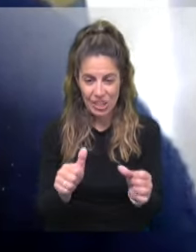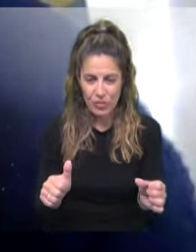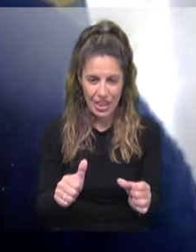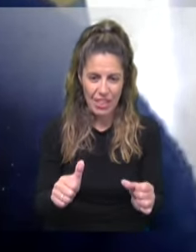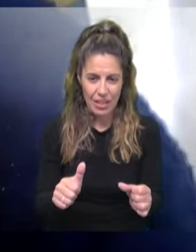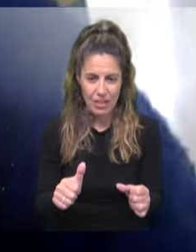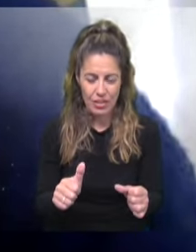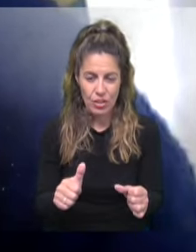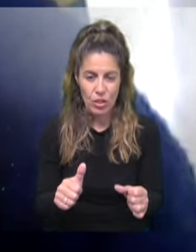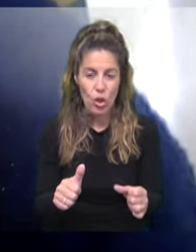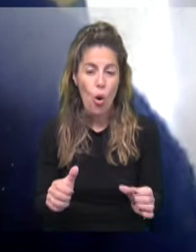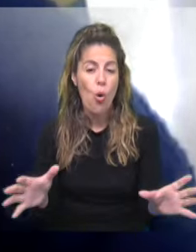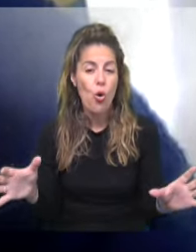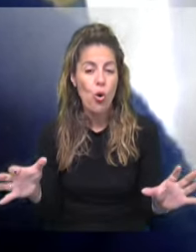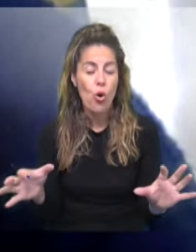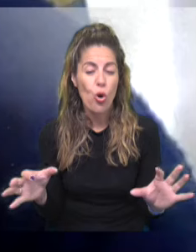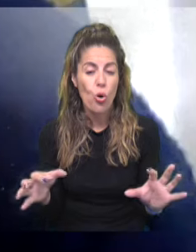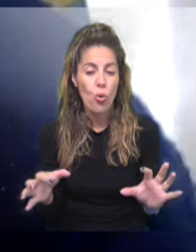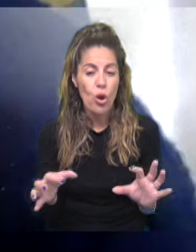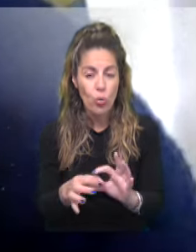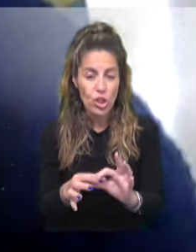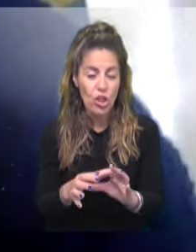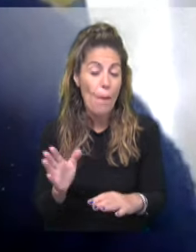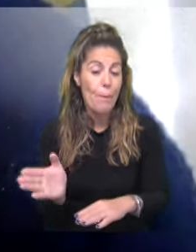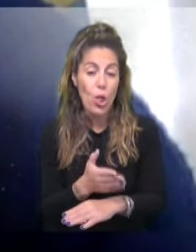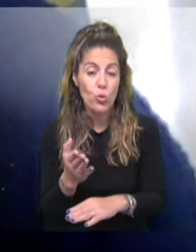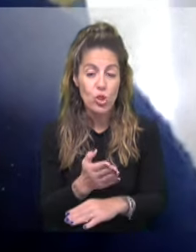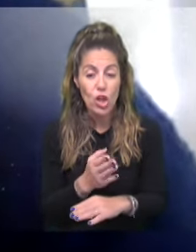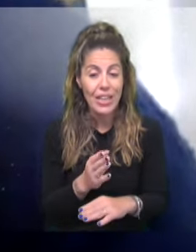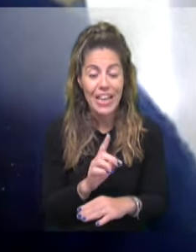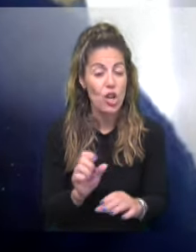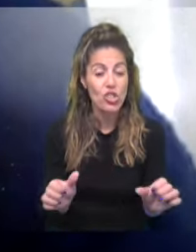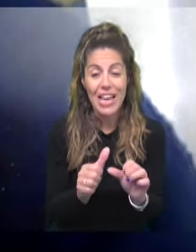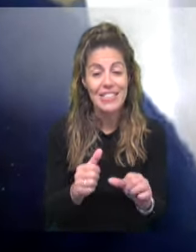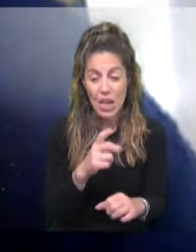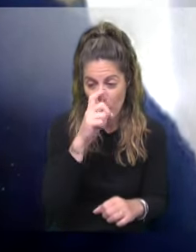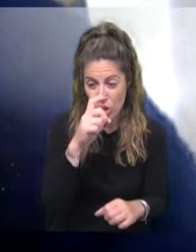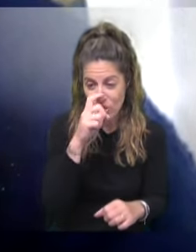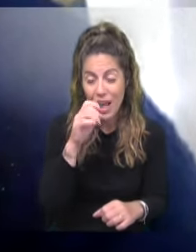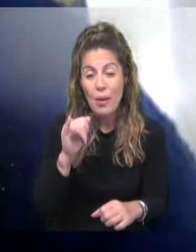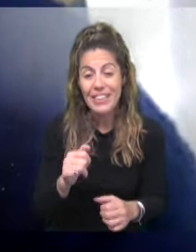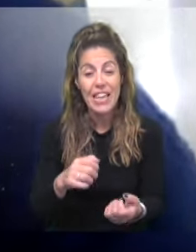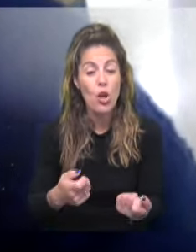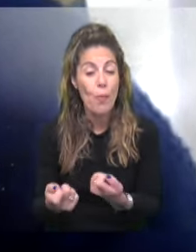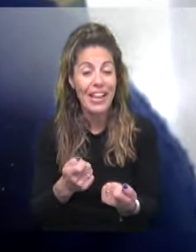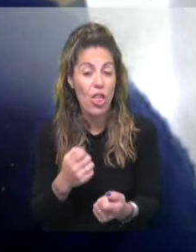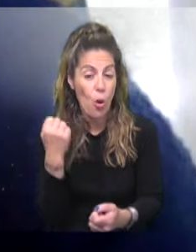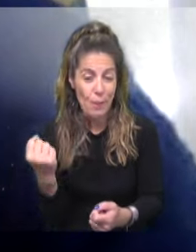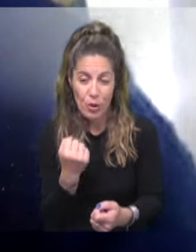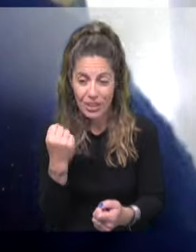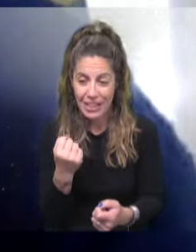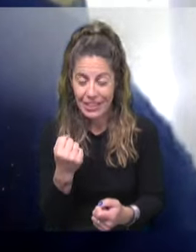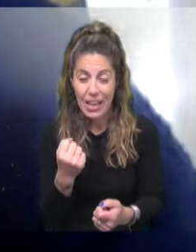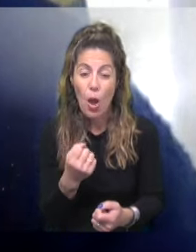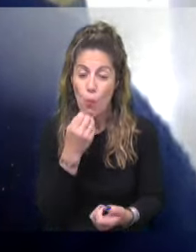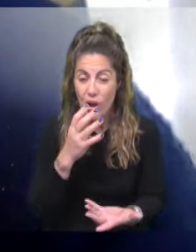cierto un conjunto de producciones que no se realizan en la provincia de Buenos Aires pero que tienen un mercado importante bueno es